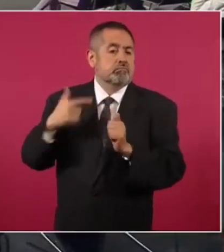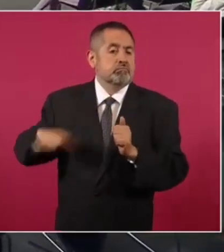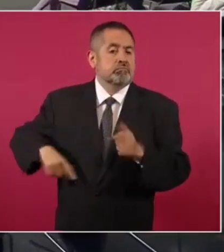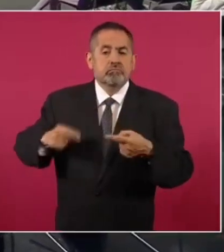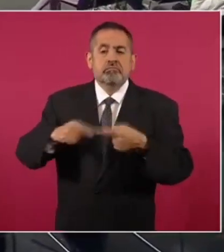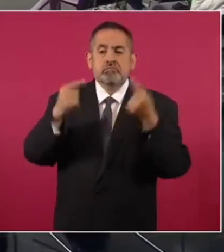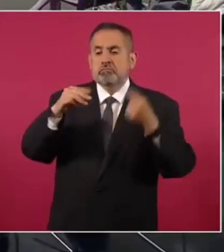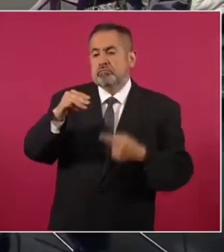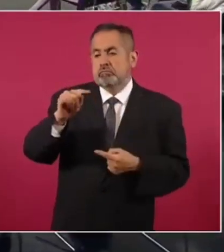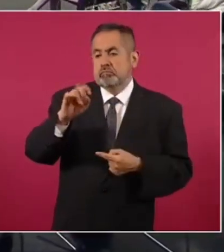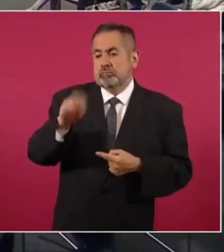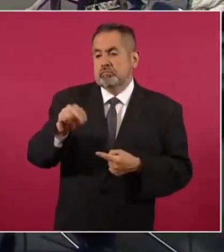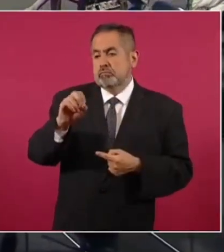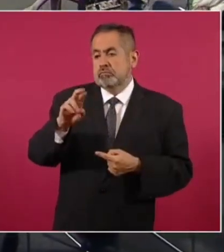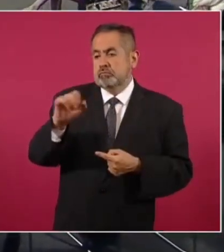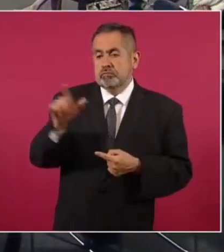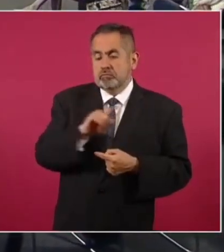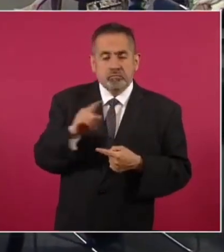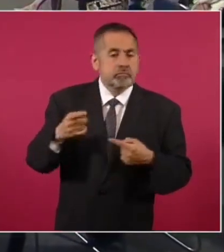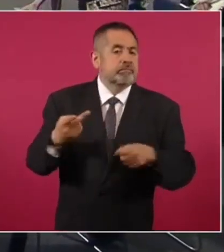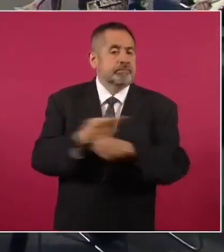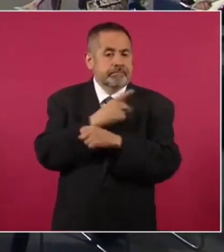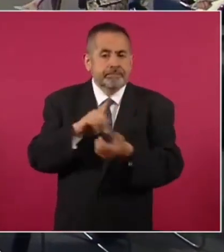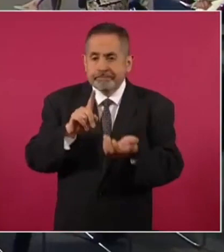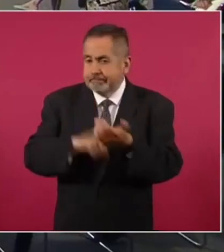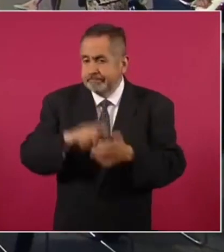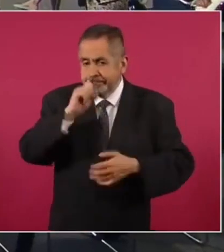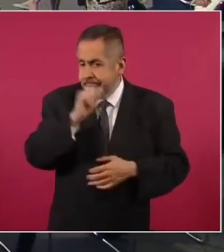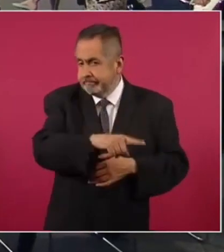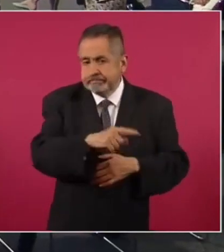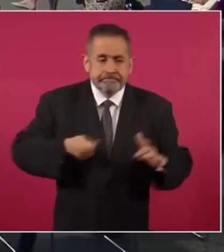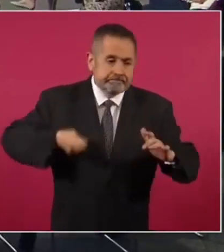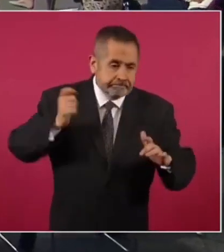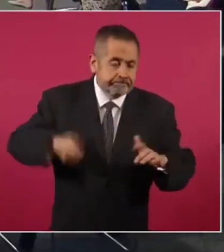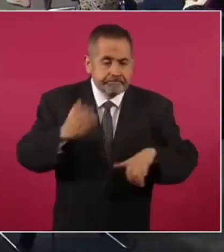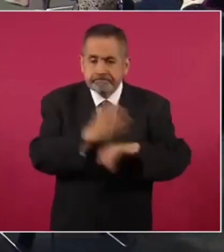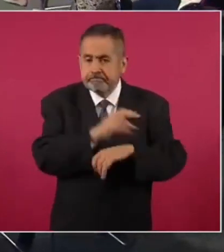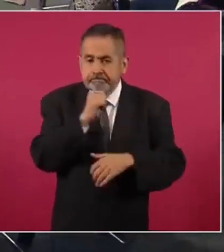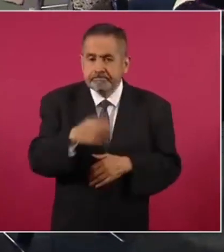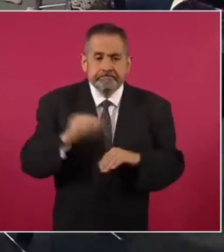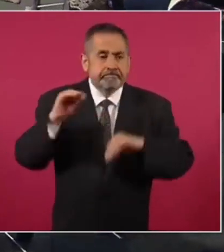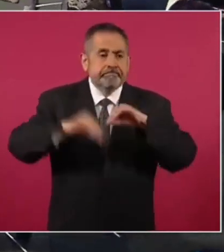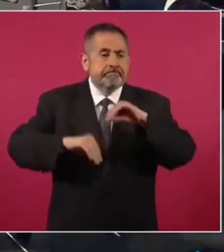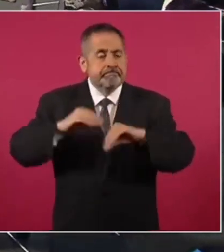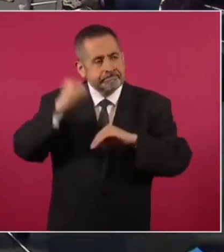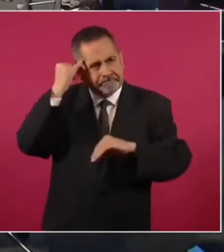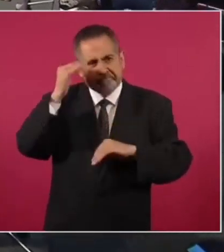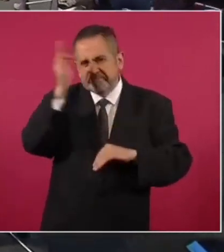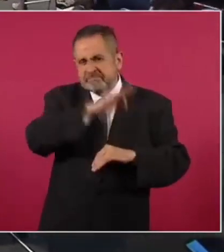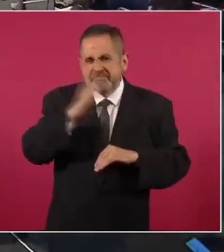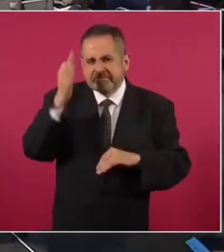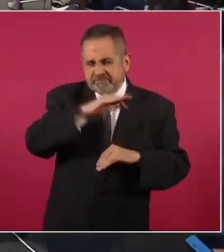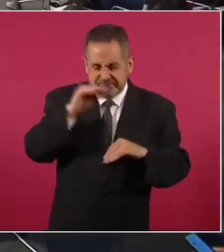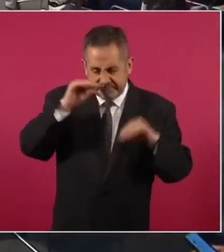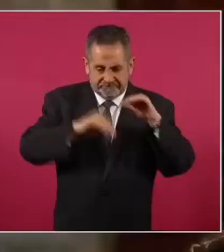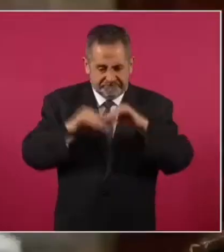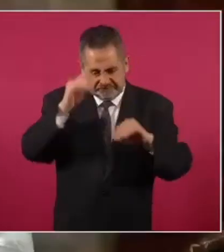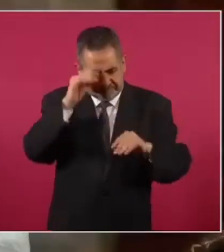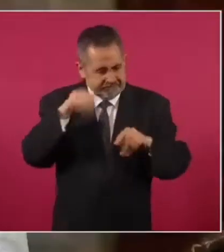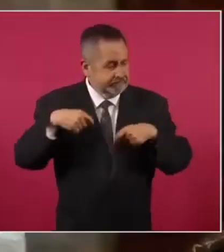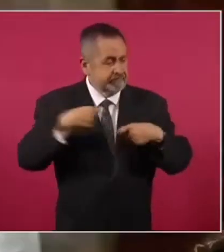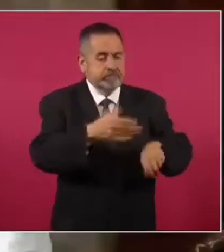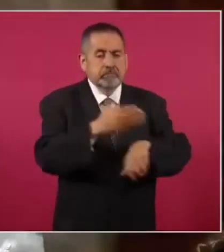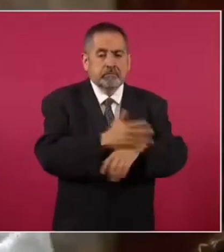Martín Orozco, que también suceden estas mismas cosas, que o les fabrican algún delito, y también la familia ha